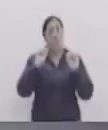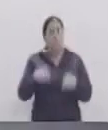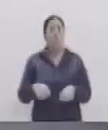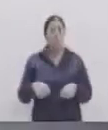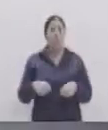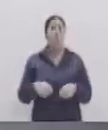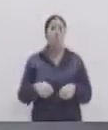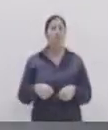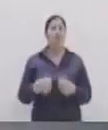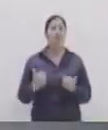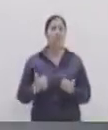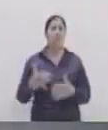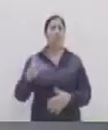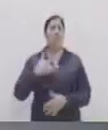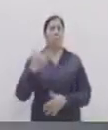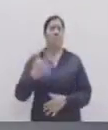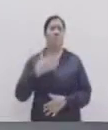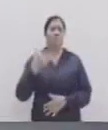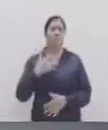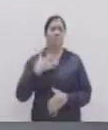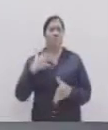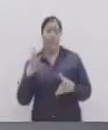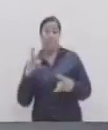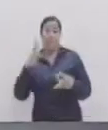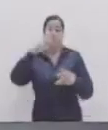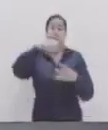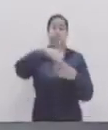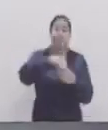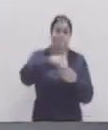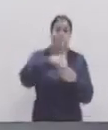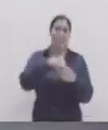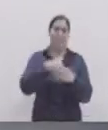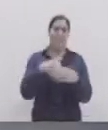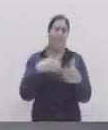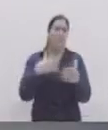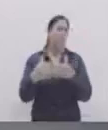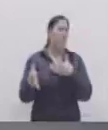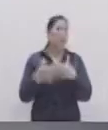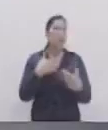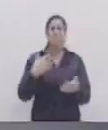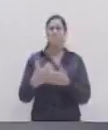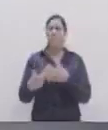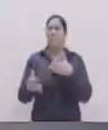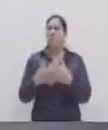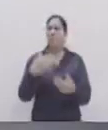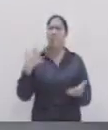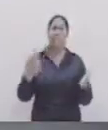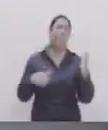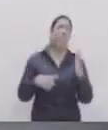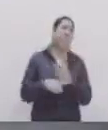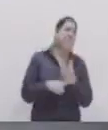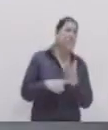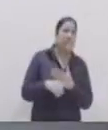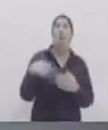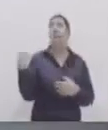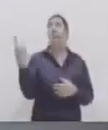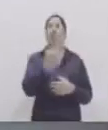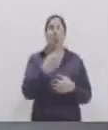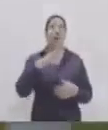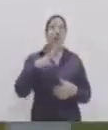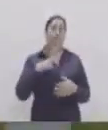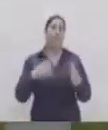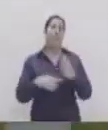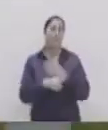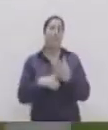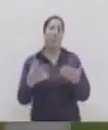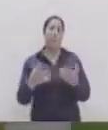que yo pueda venir y sentirme parte de y lo que venga, por ejemplo, porque todos tenemos problemas, aquí que levante la mano,